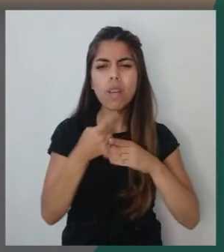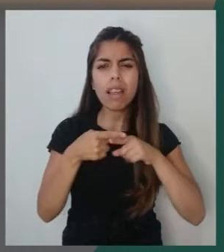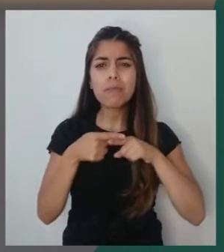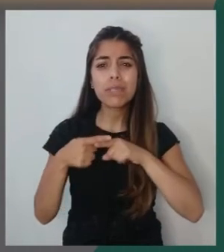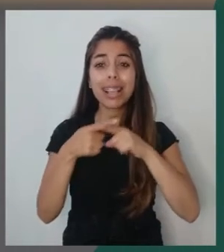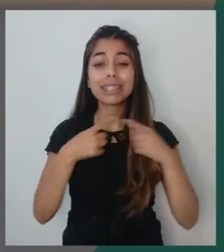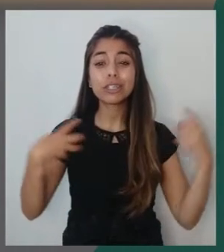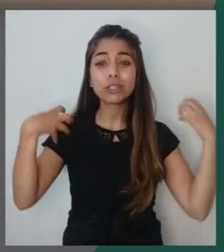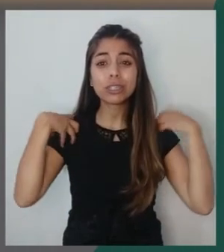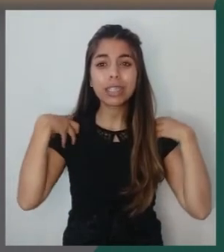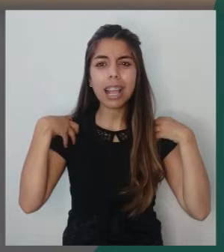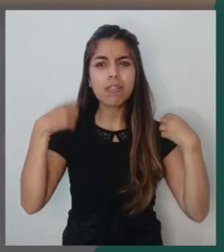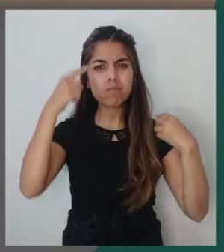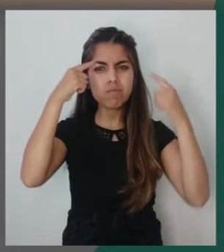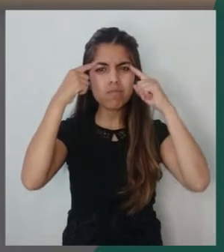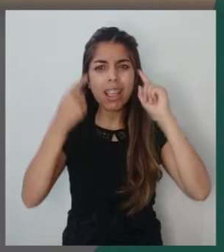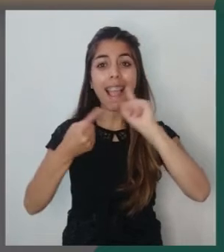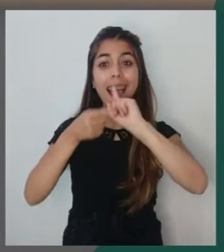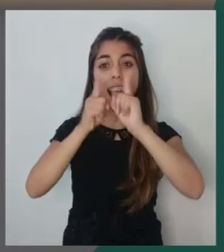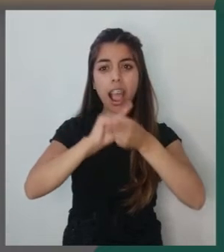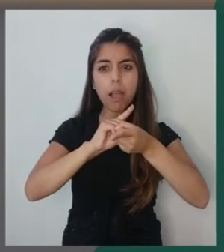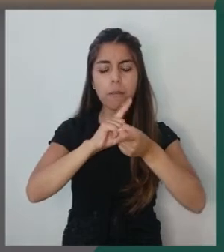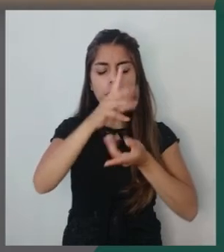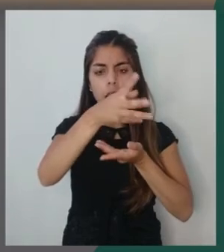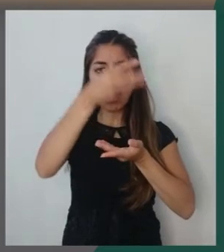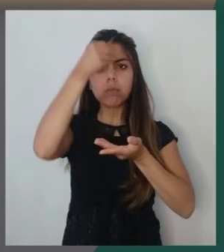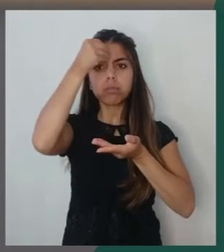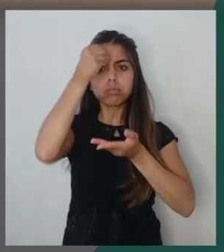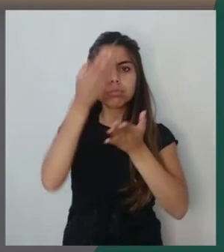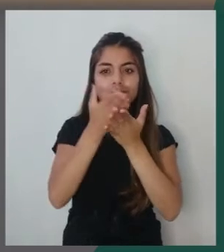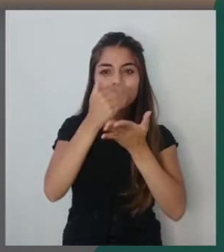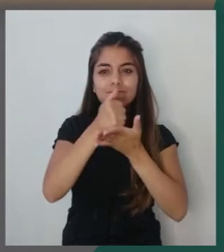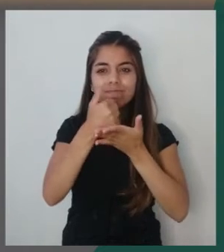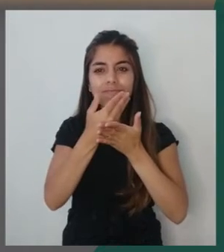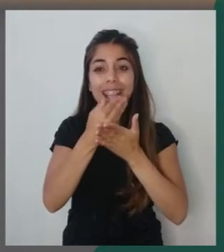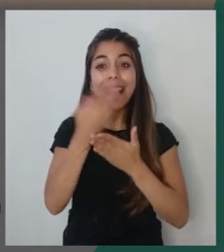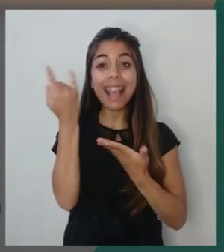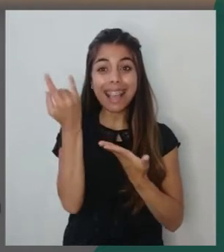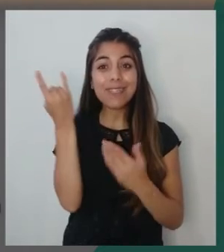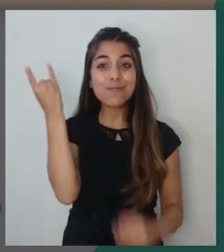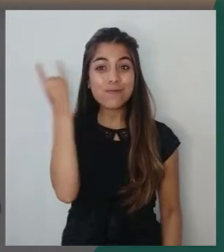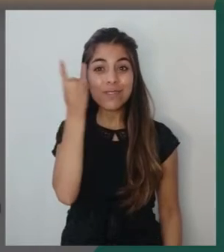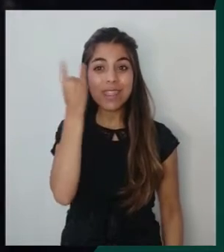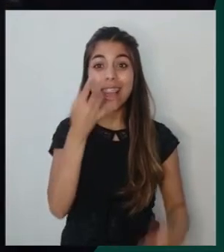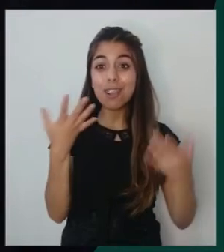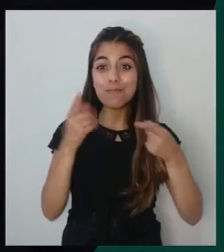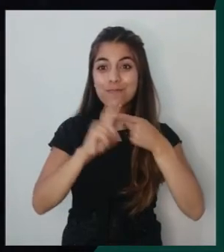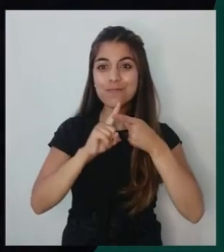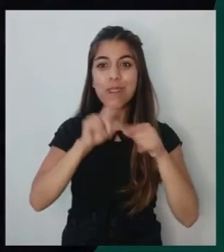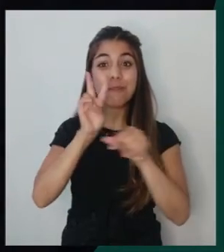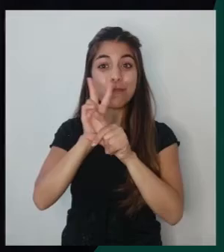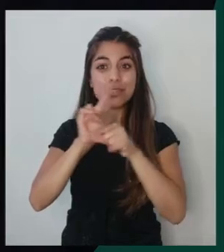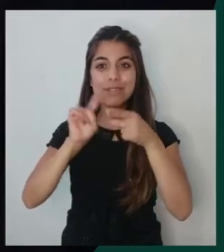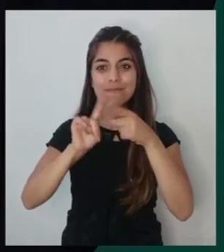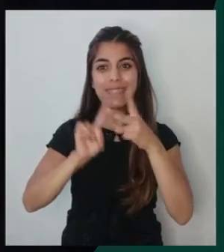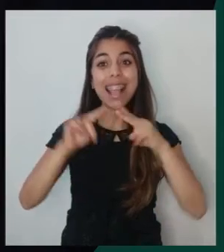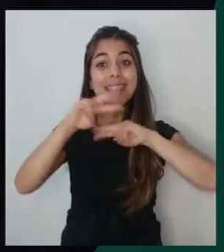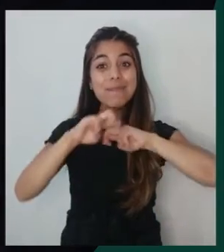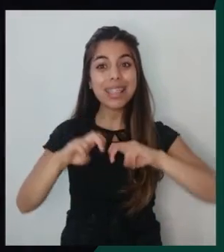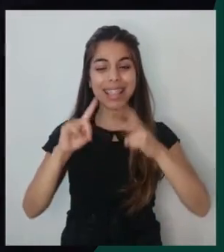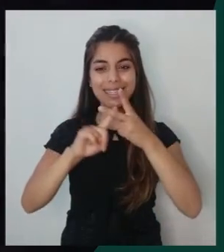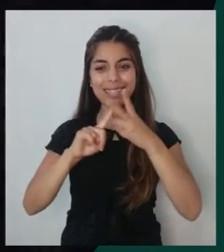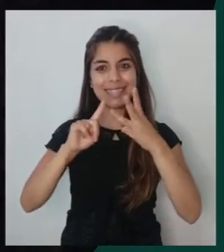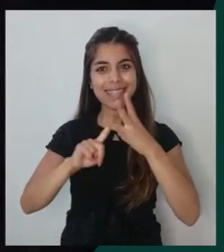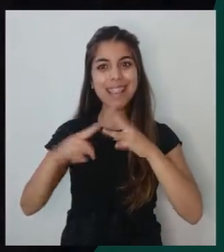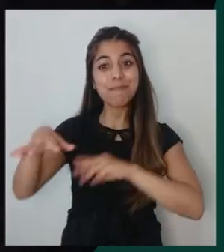e incorporarla transversal y estratégicamente en los ejes de gestión universitaria tales como docencia, investigación y vinculación